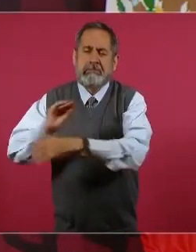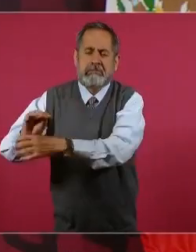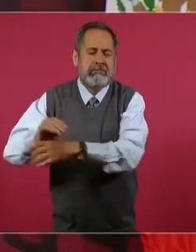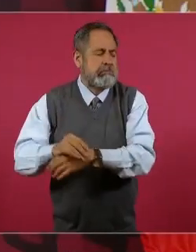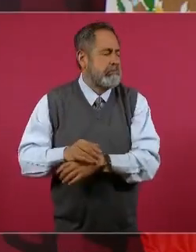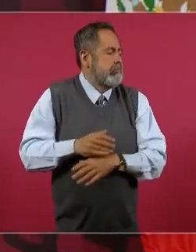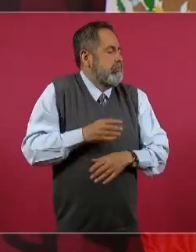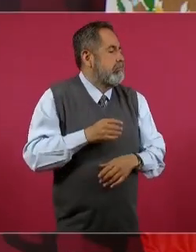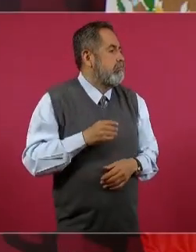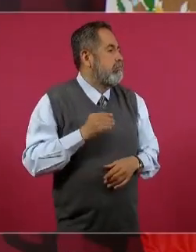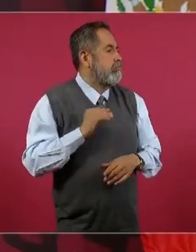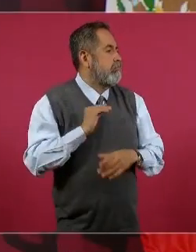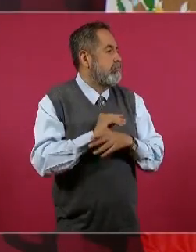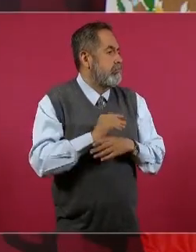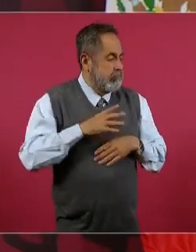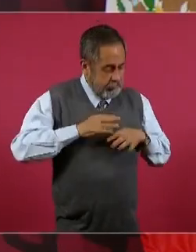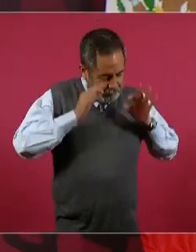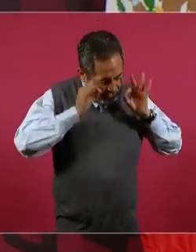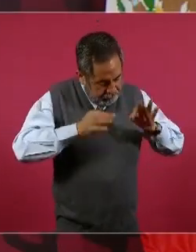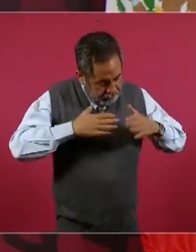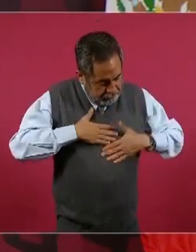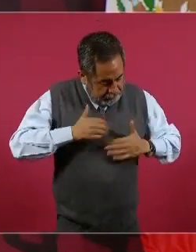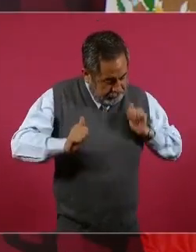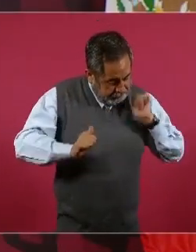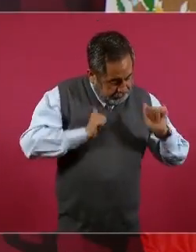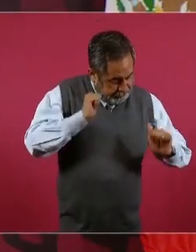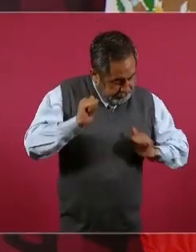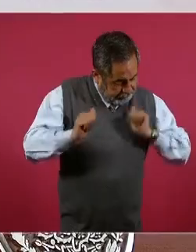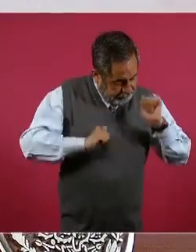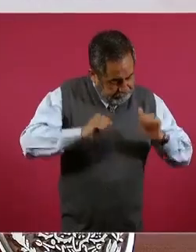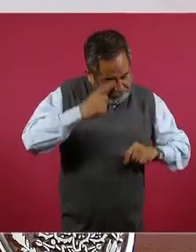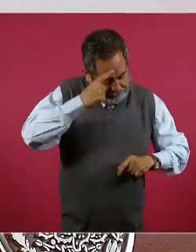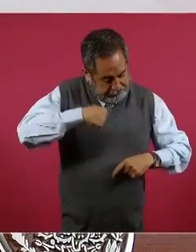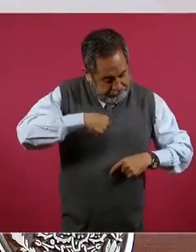trabajar en su propio provecho.